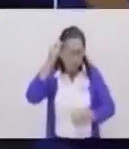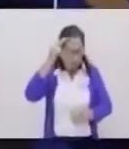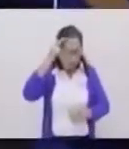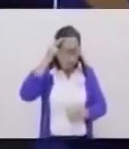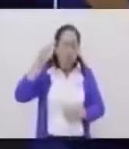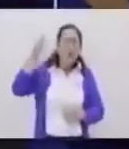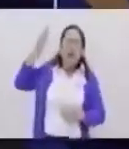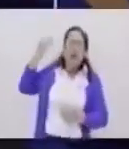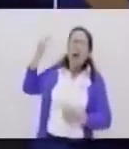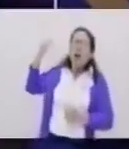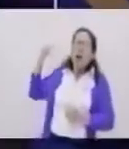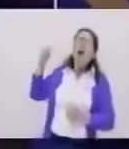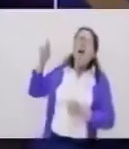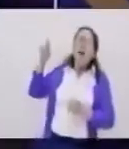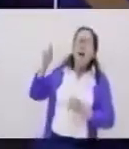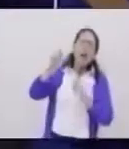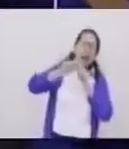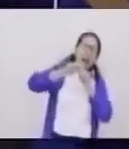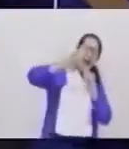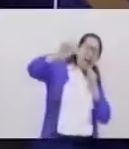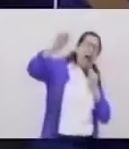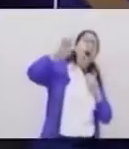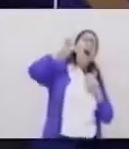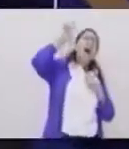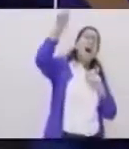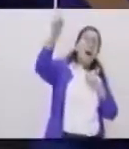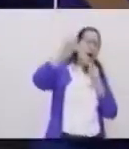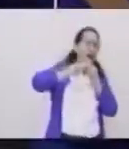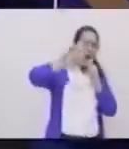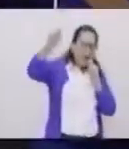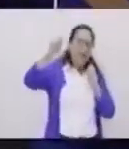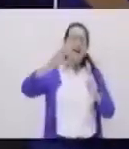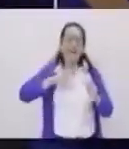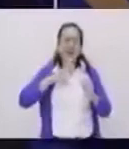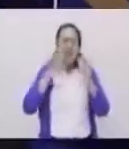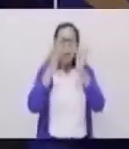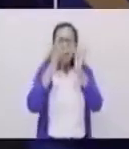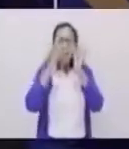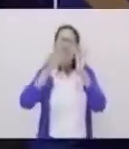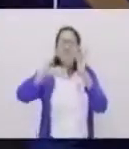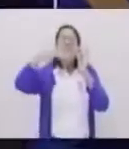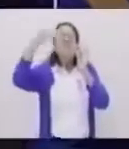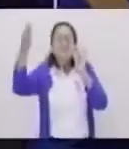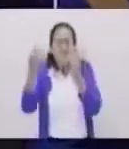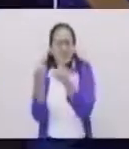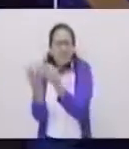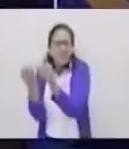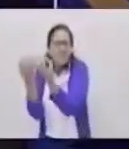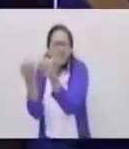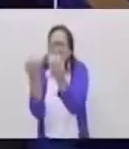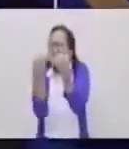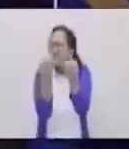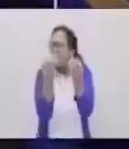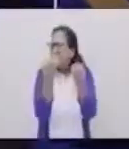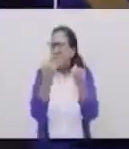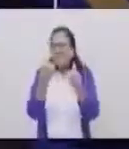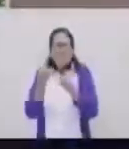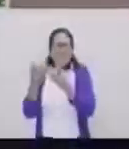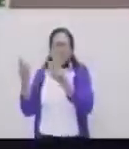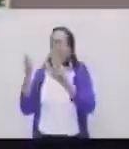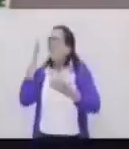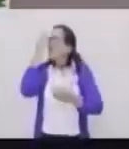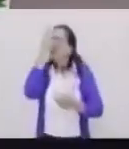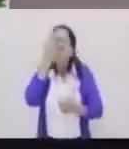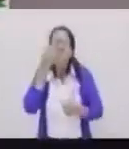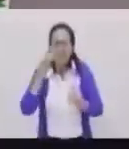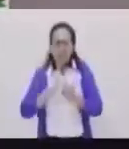sus antepasados contaban que lejos, hasta por allá, muy lejos, pasando el puente, había un pasto verde, verde, verde,